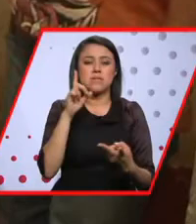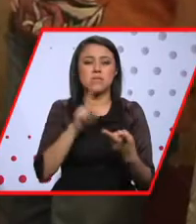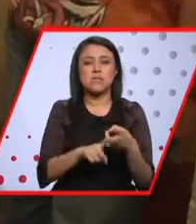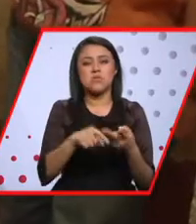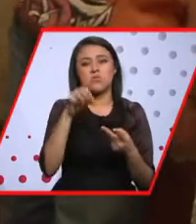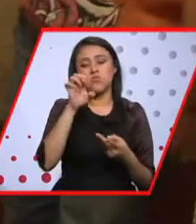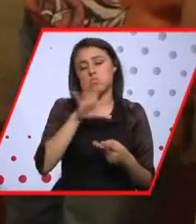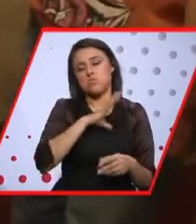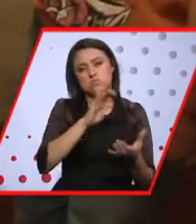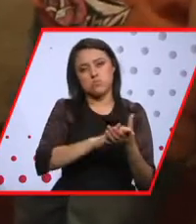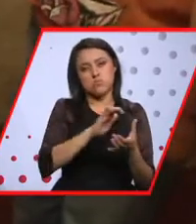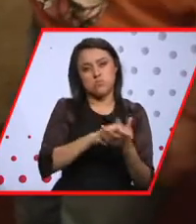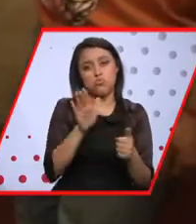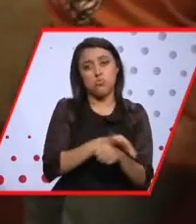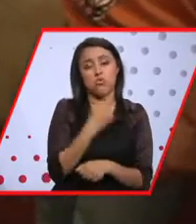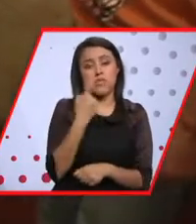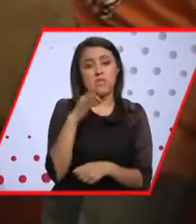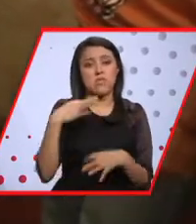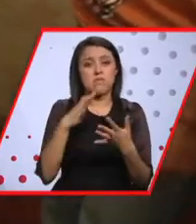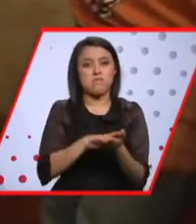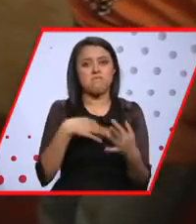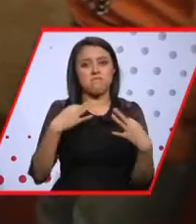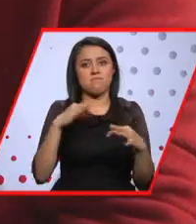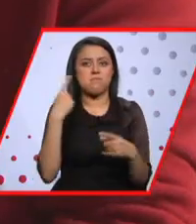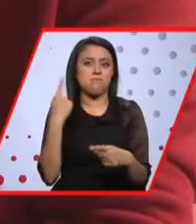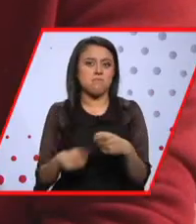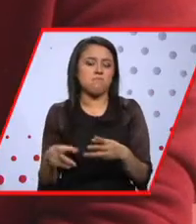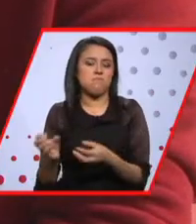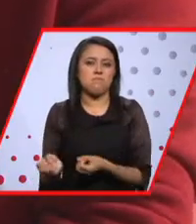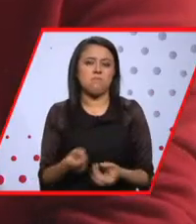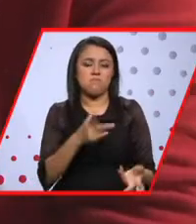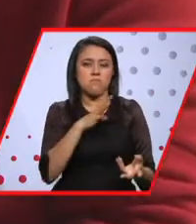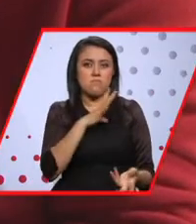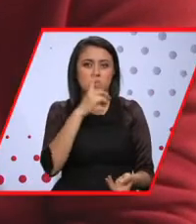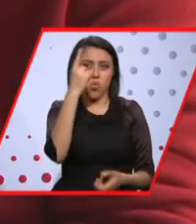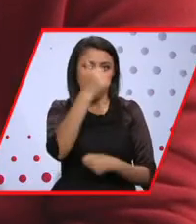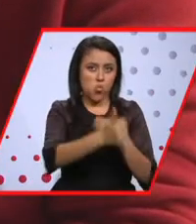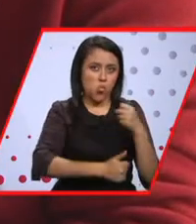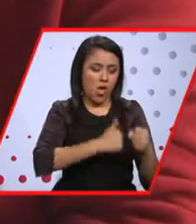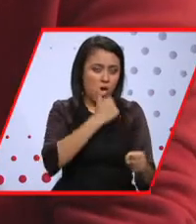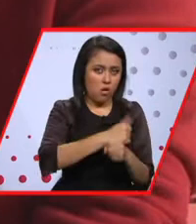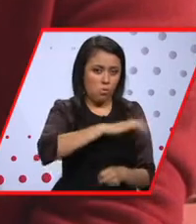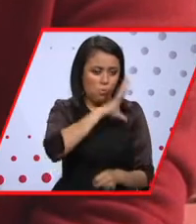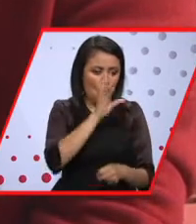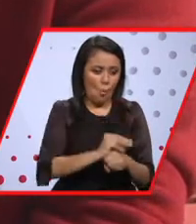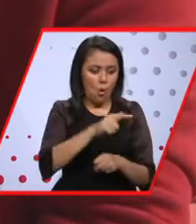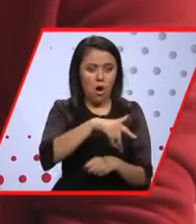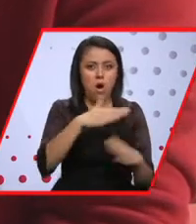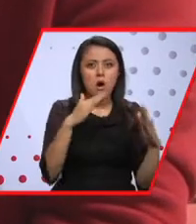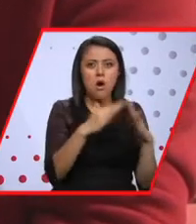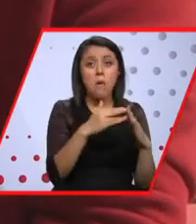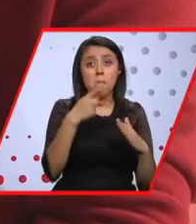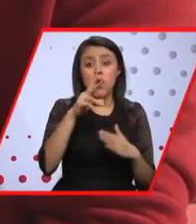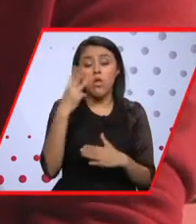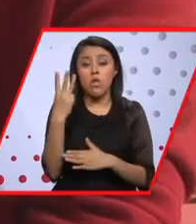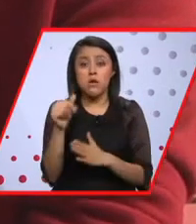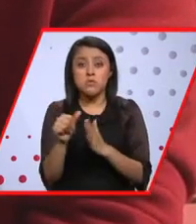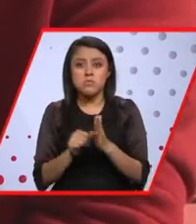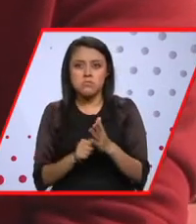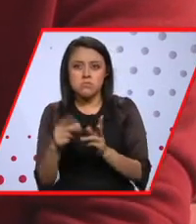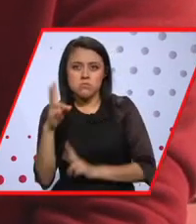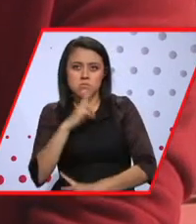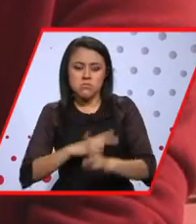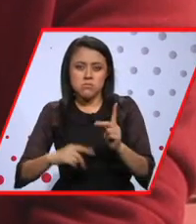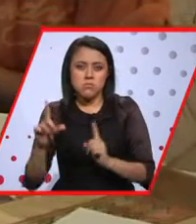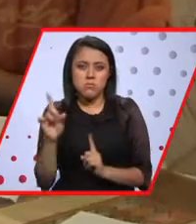documento hoy los podría salvar de ser desalojados. Rentaron todo un año completo, pero a los 3 meses la señora vino y